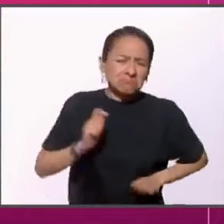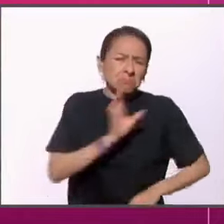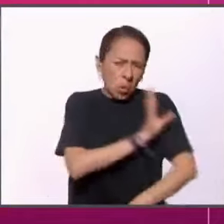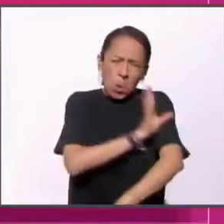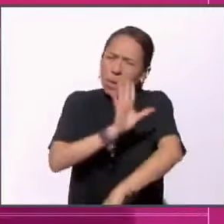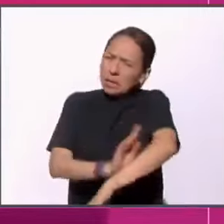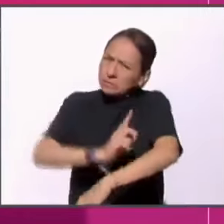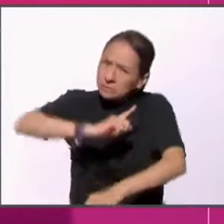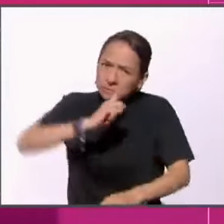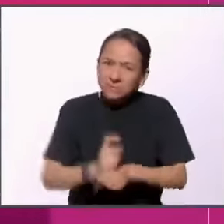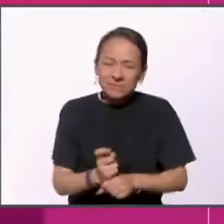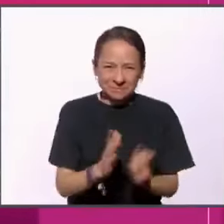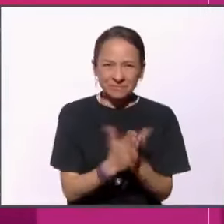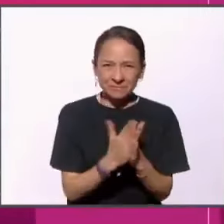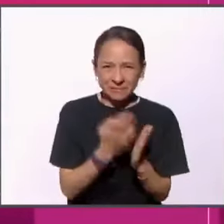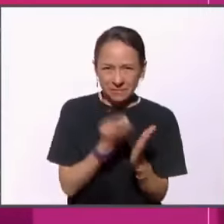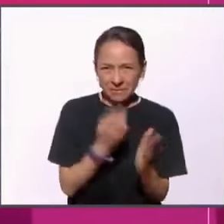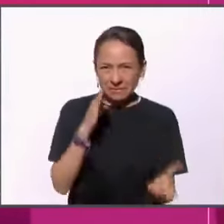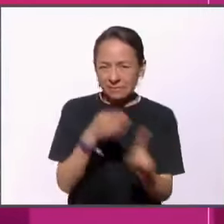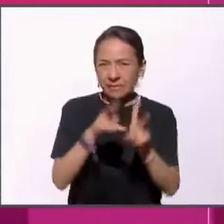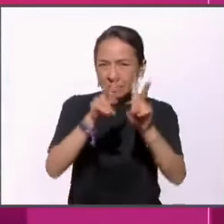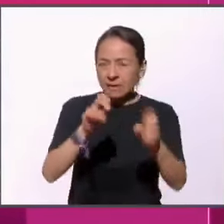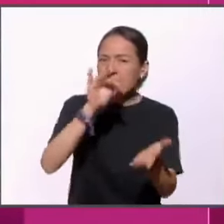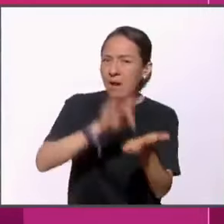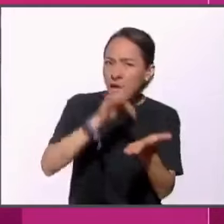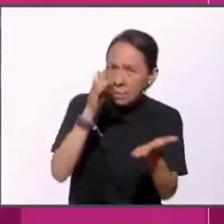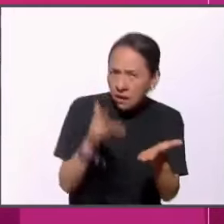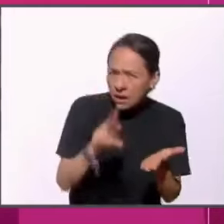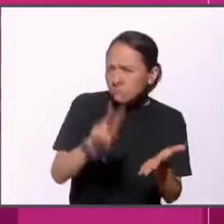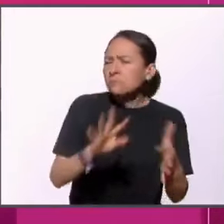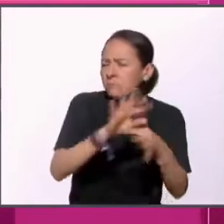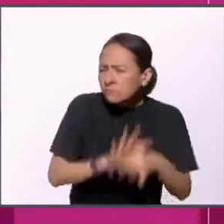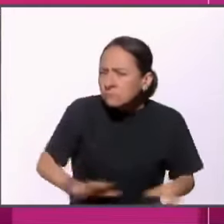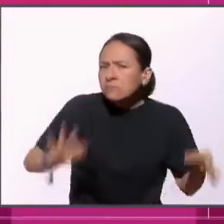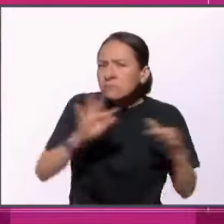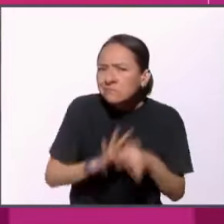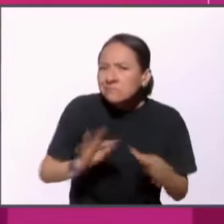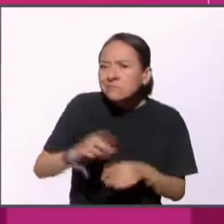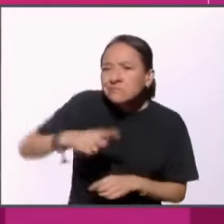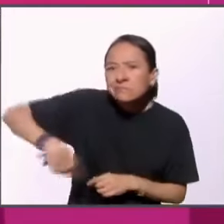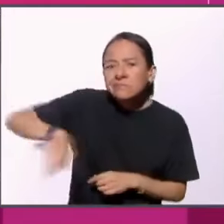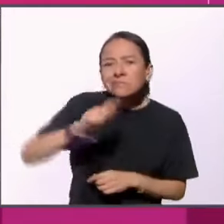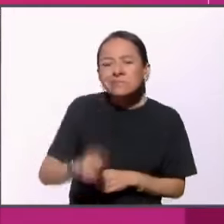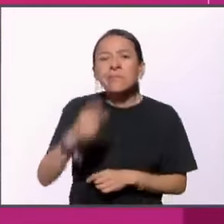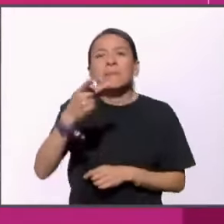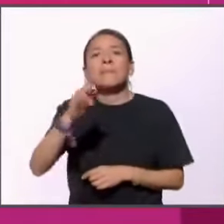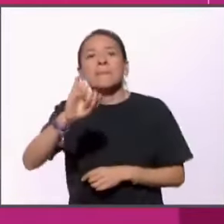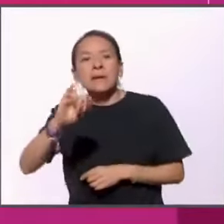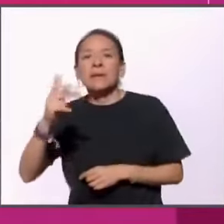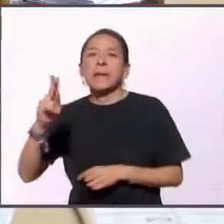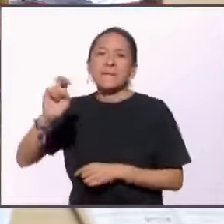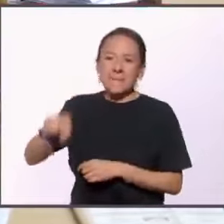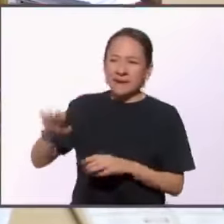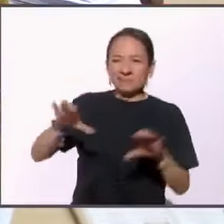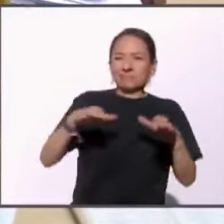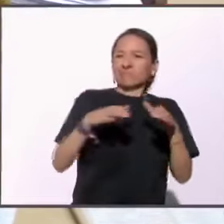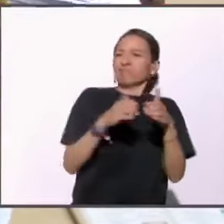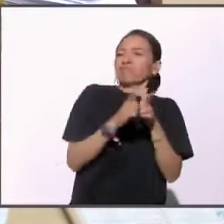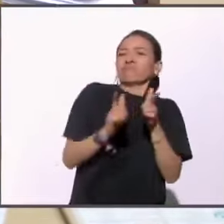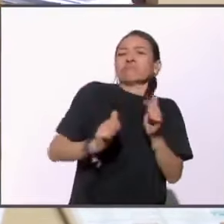libro Gracias, el presidente también da a conocer el entramado que pretendían PRI, PAN y la oligarquía para imponerse en las